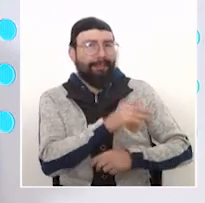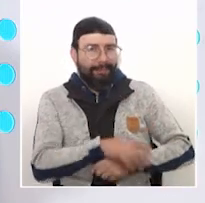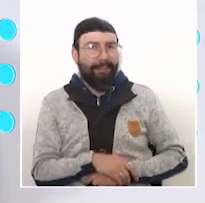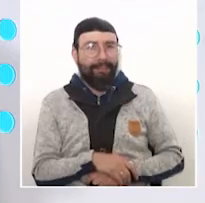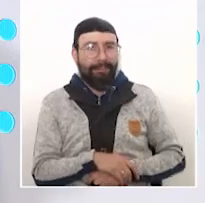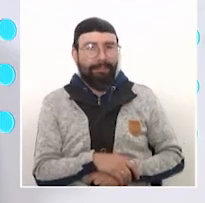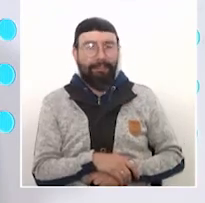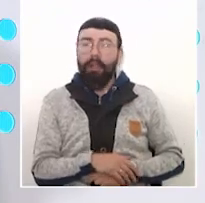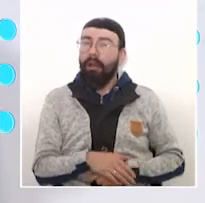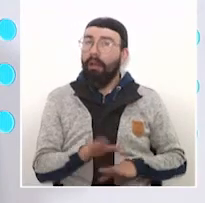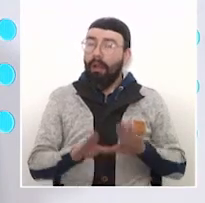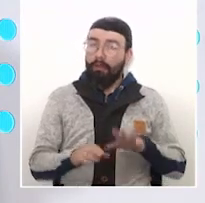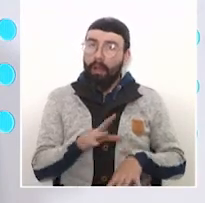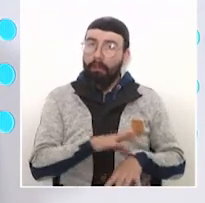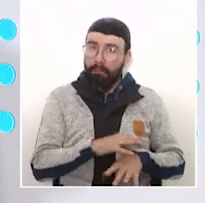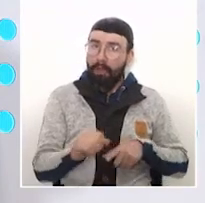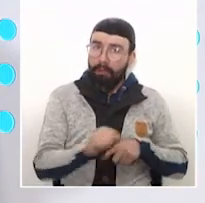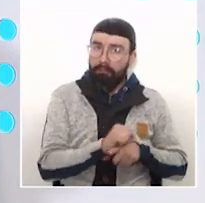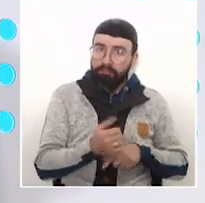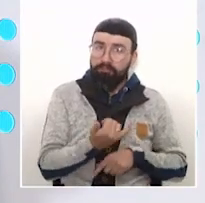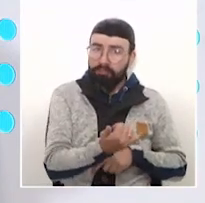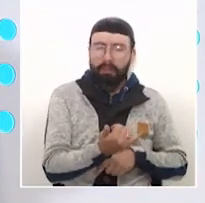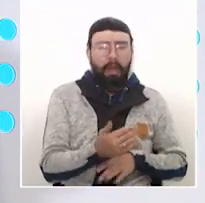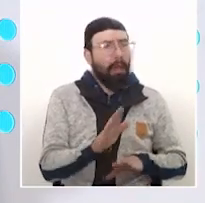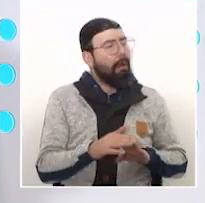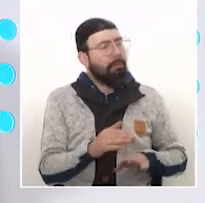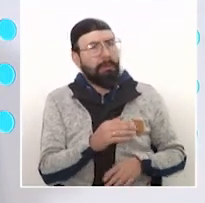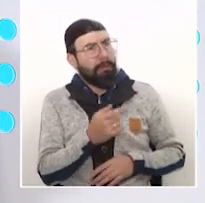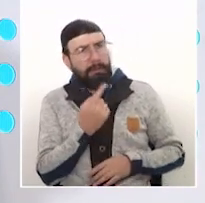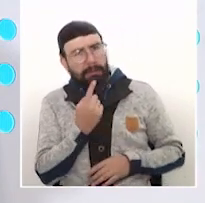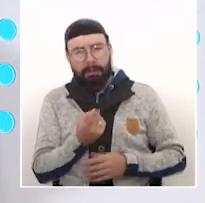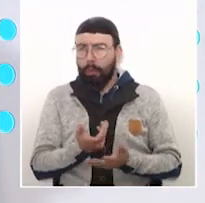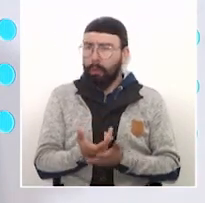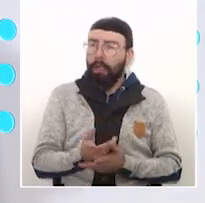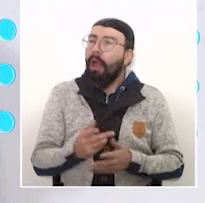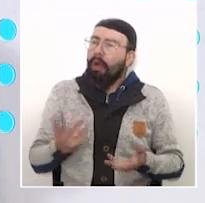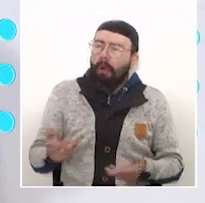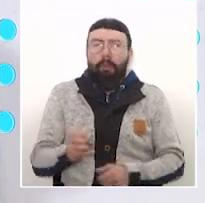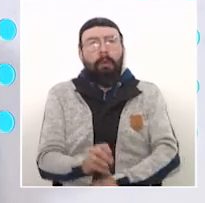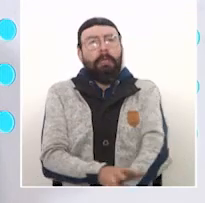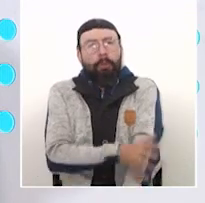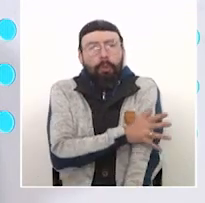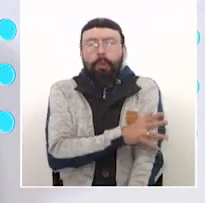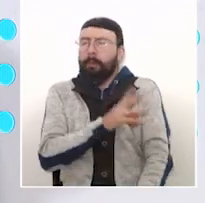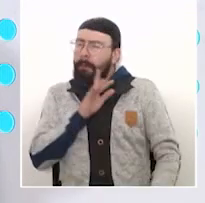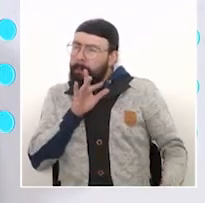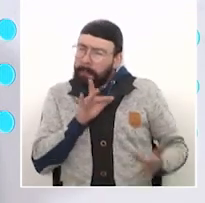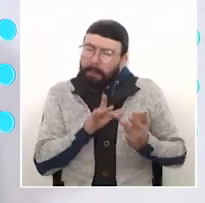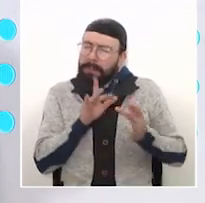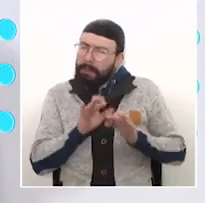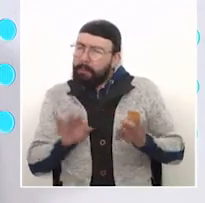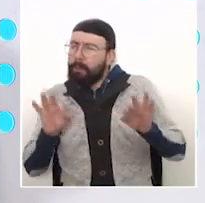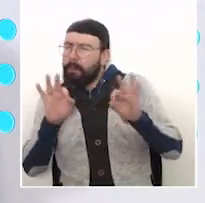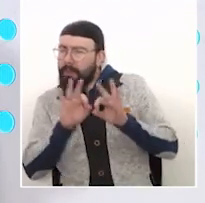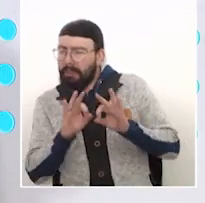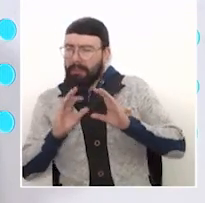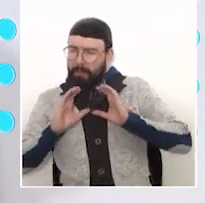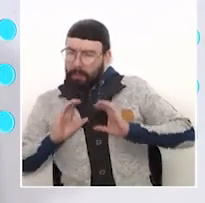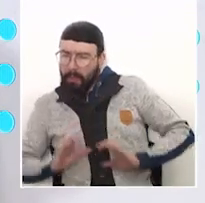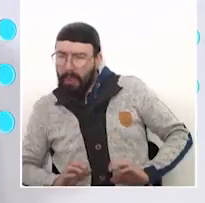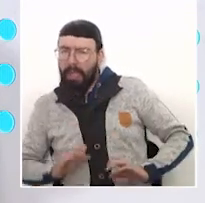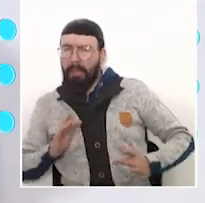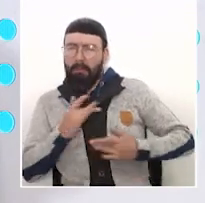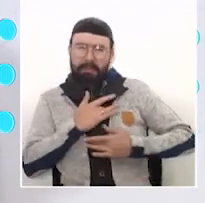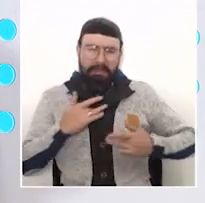Inclusive en la práctica médica muchas veces ni siquiera nos mencionan cómo las emociones cumplen un rol fundamental en